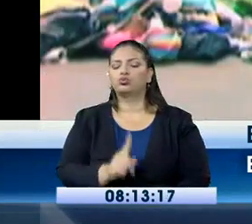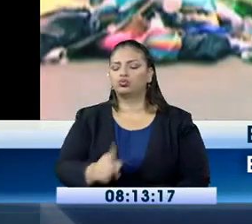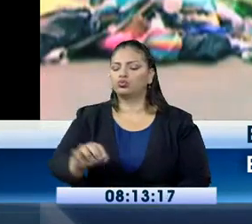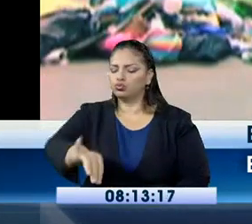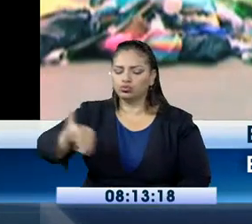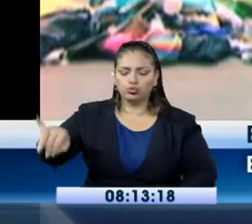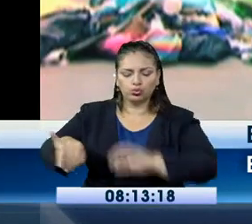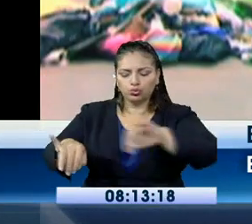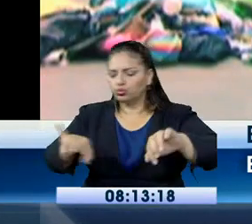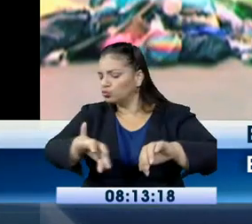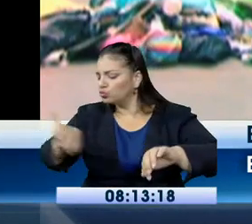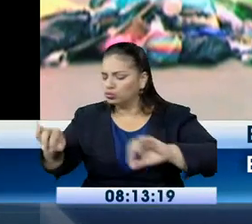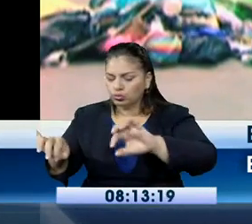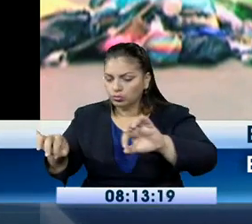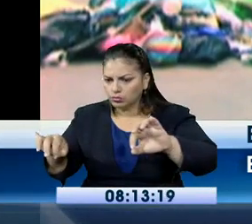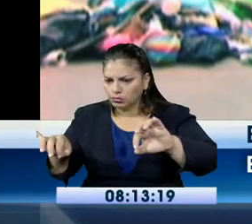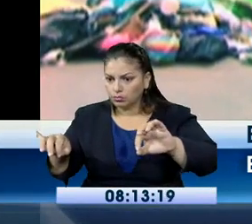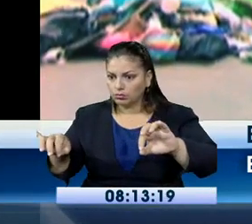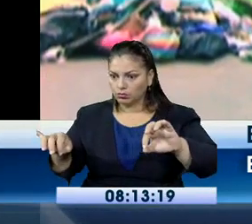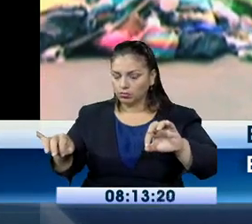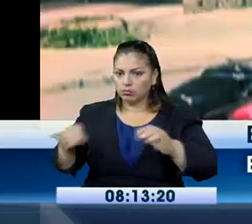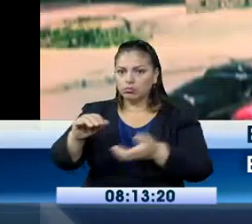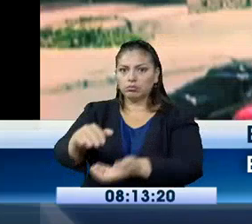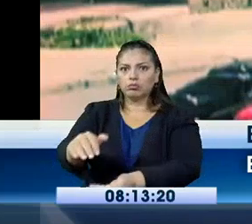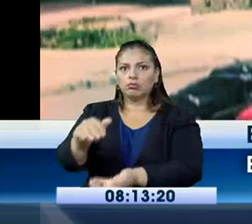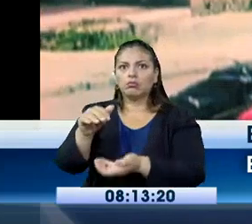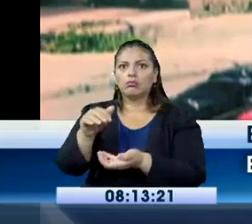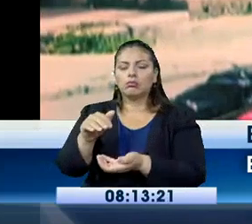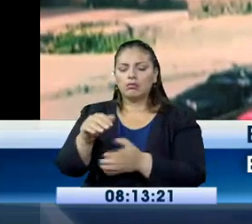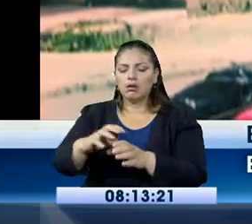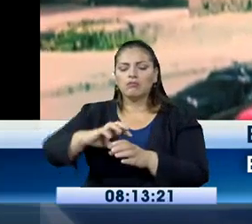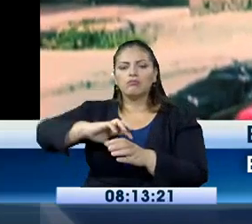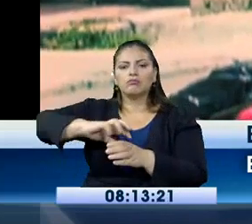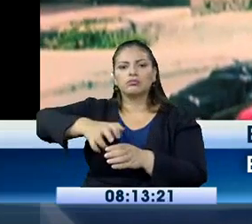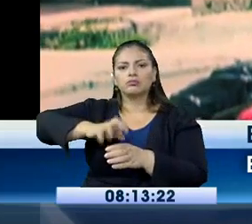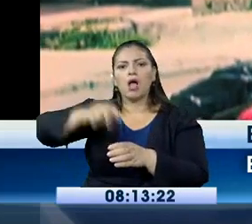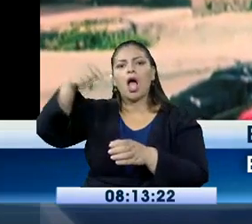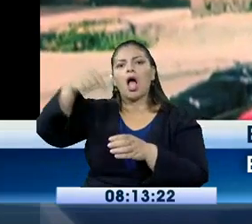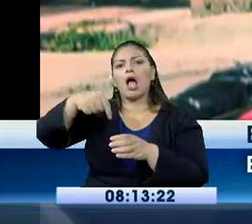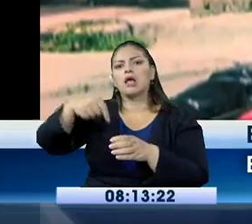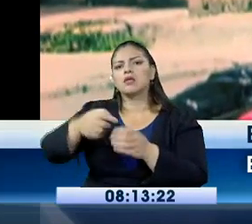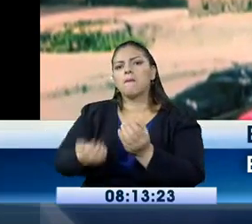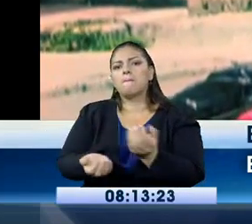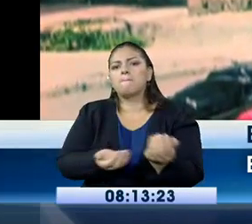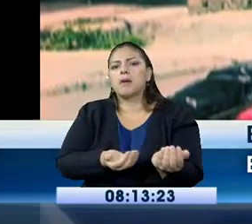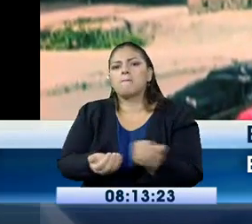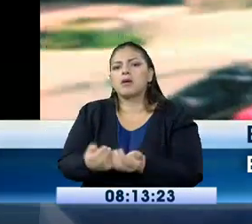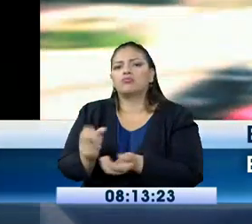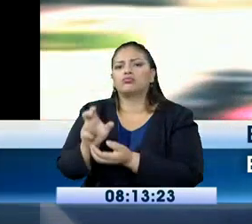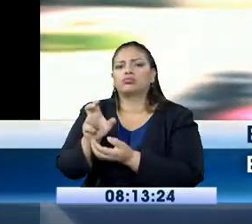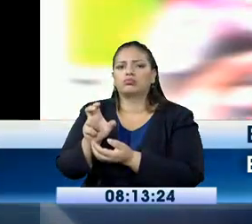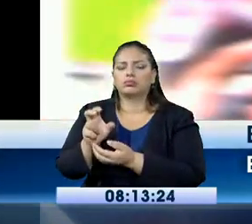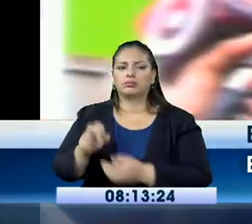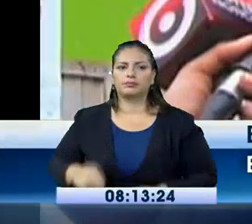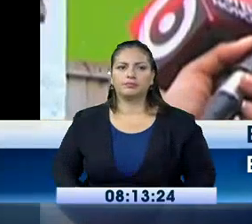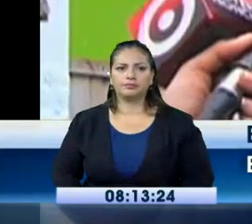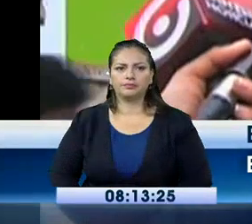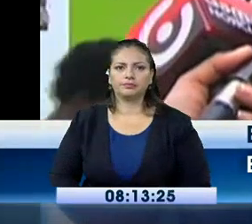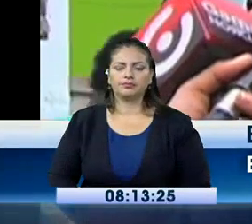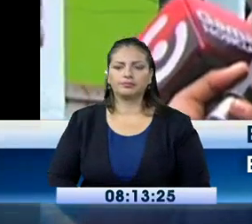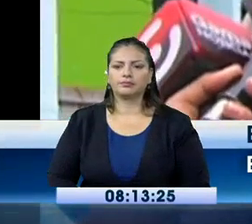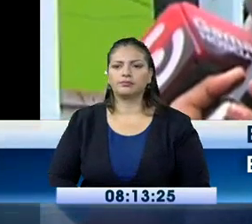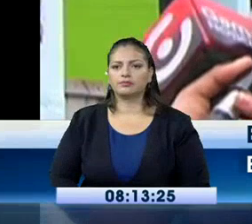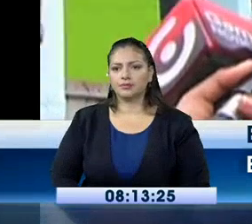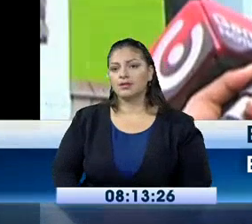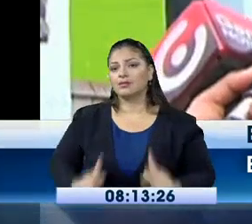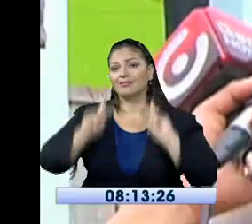dio en la cooperativa Antonio Neumann de la isla Trinitaria, al sur de Guayaquil. Había alertado justamente al ECO 911 sobre la